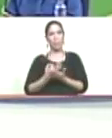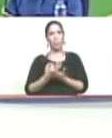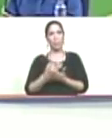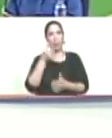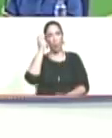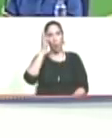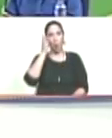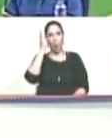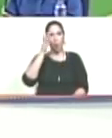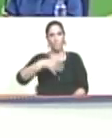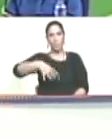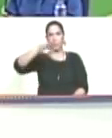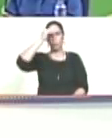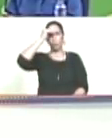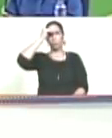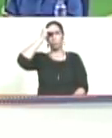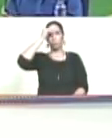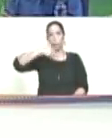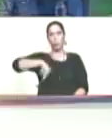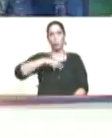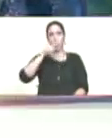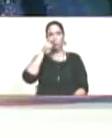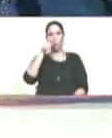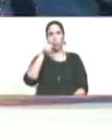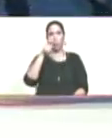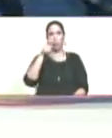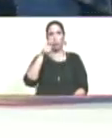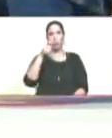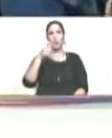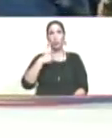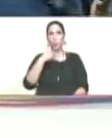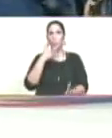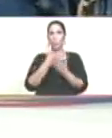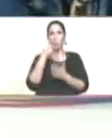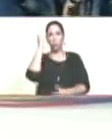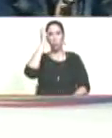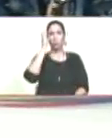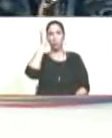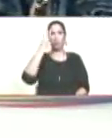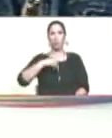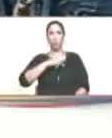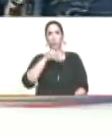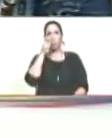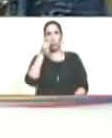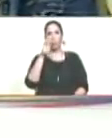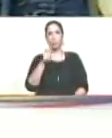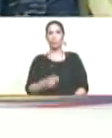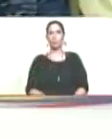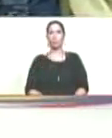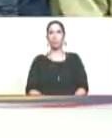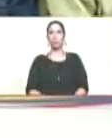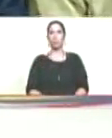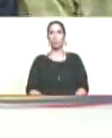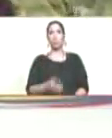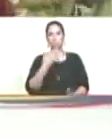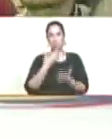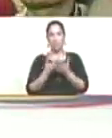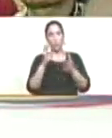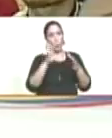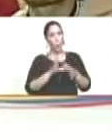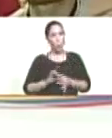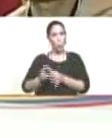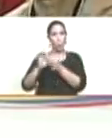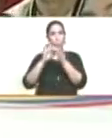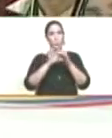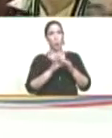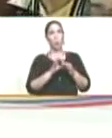comprensión de nuestro pueblo. Pido la conciencia de nuestro pueblo. Pido la unión en la